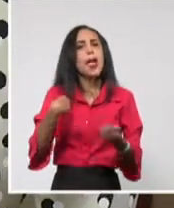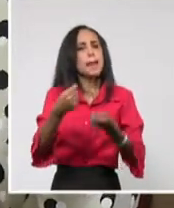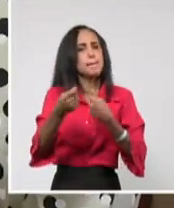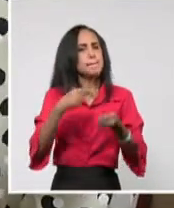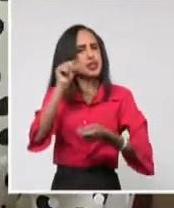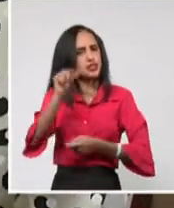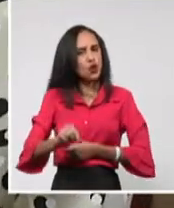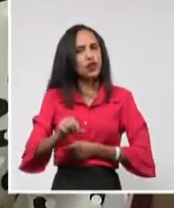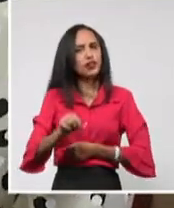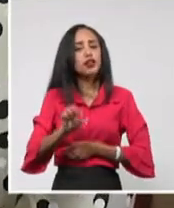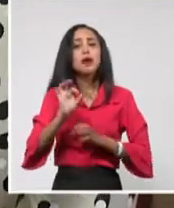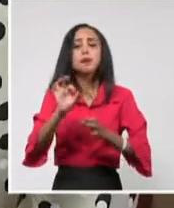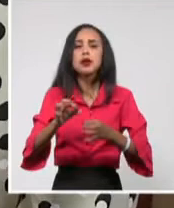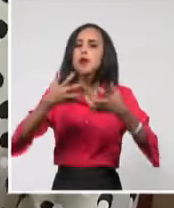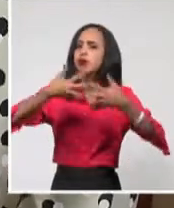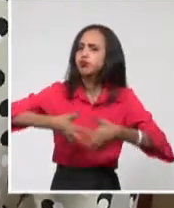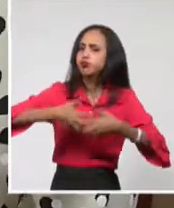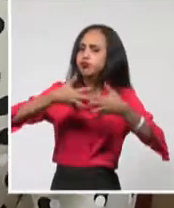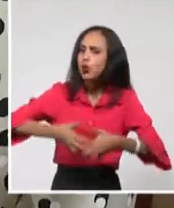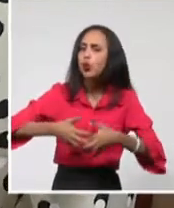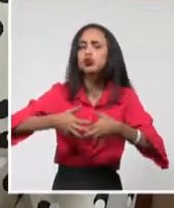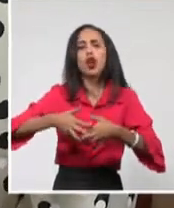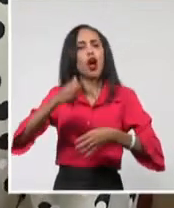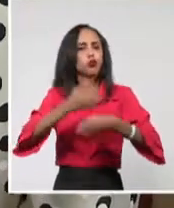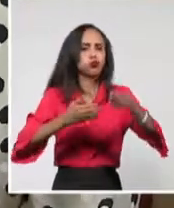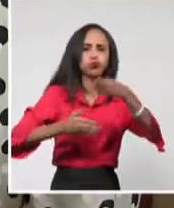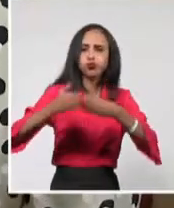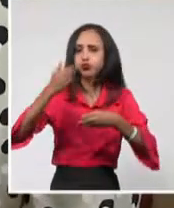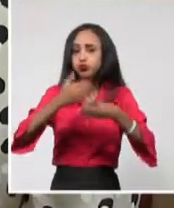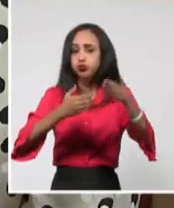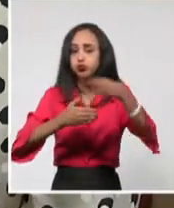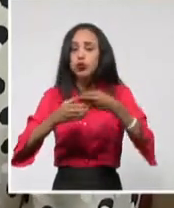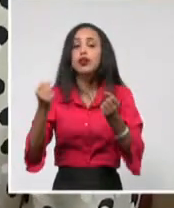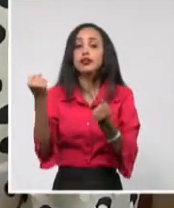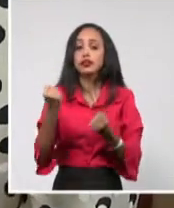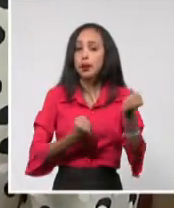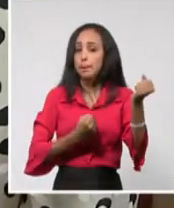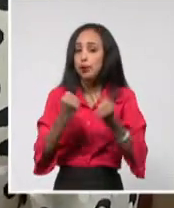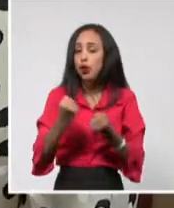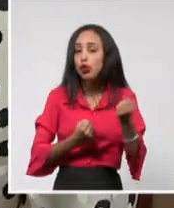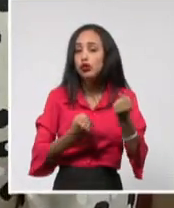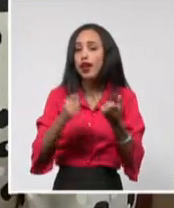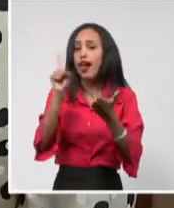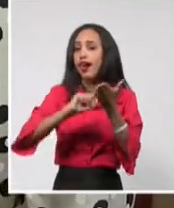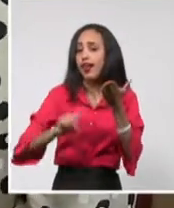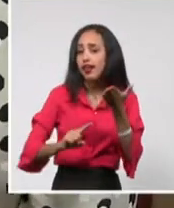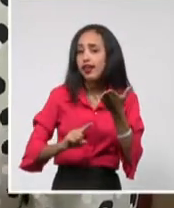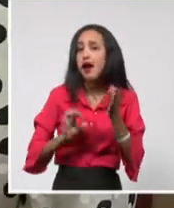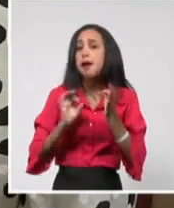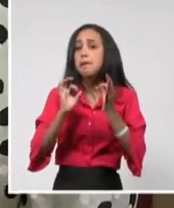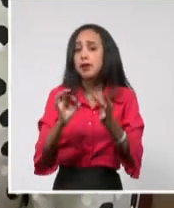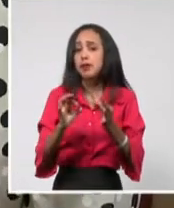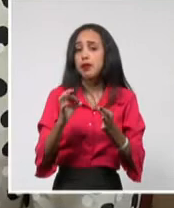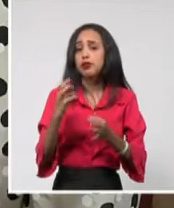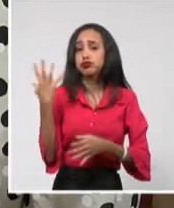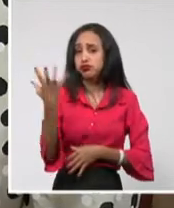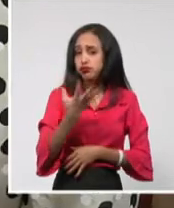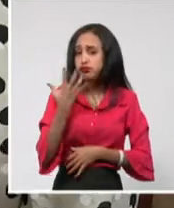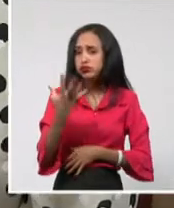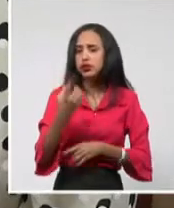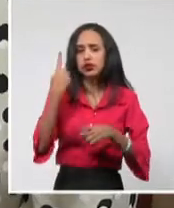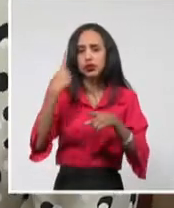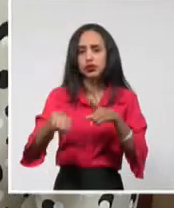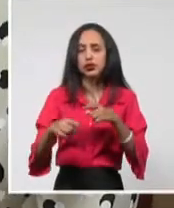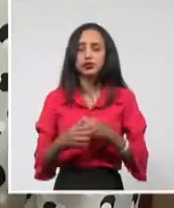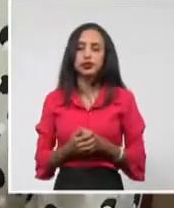los sectores de la industria, la construcción, el transporte, la energía renovable y la producción de alimentos. La ventanilla única de